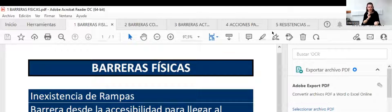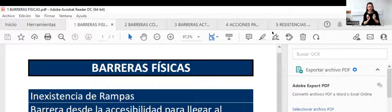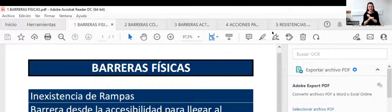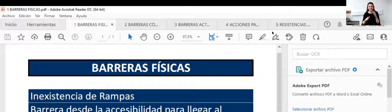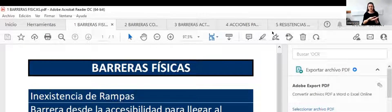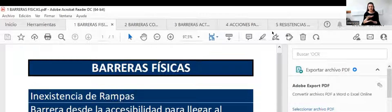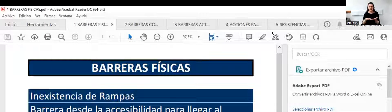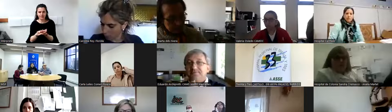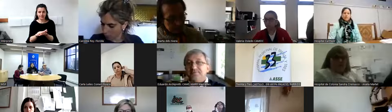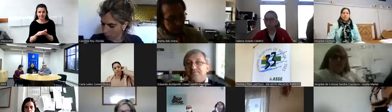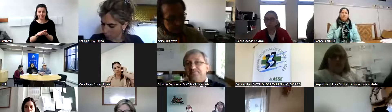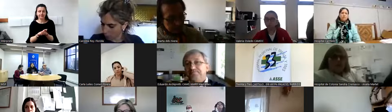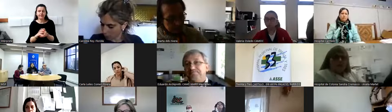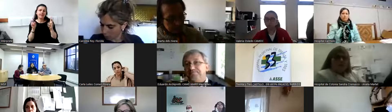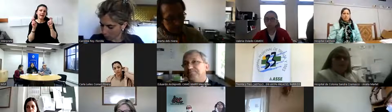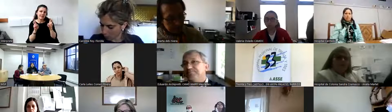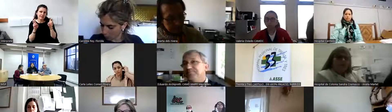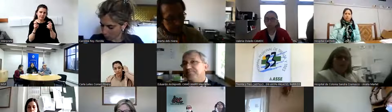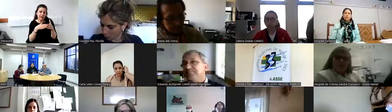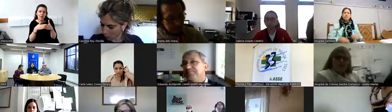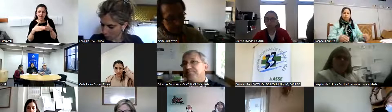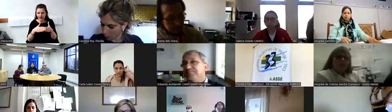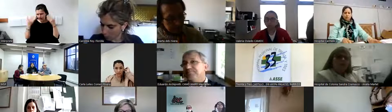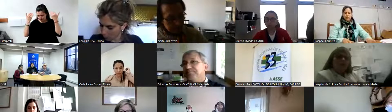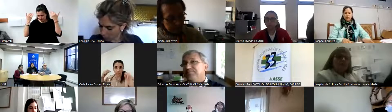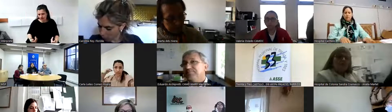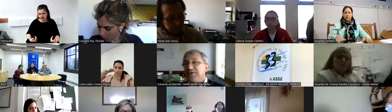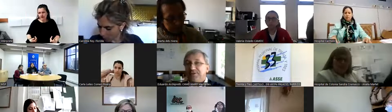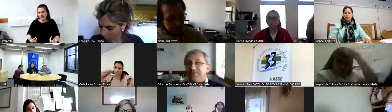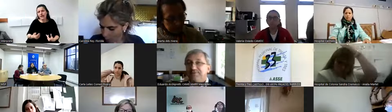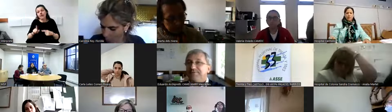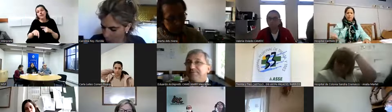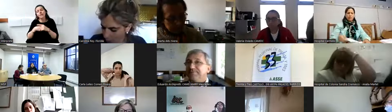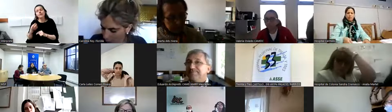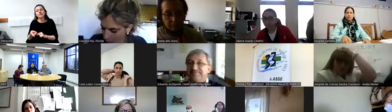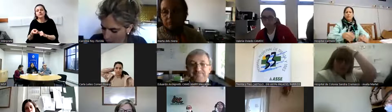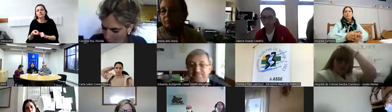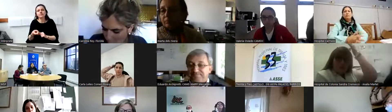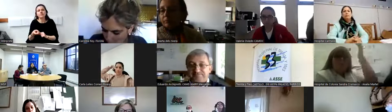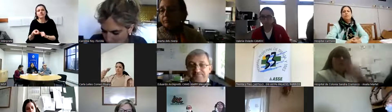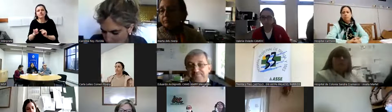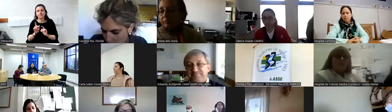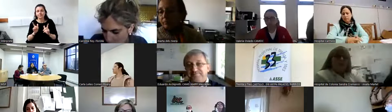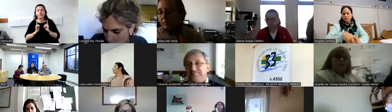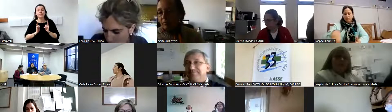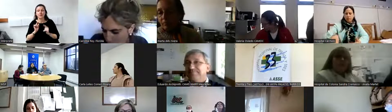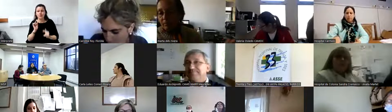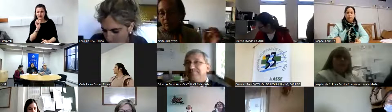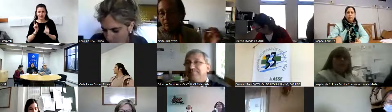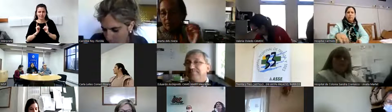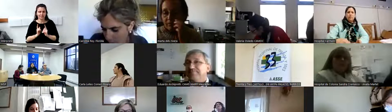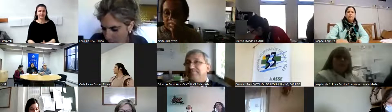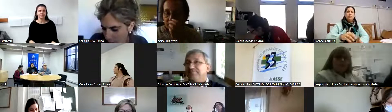Eso respecto a las barreras físicas. Después hay una serie, esperen un poquito,